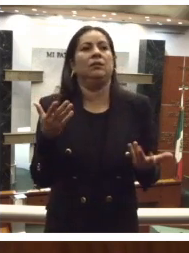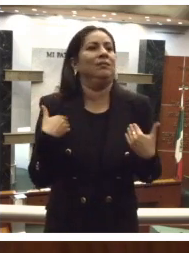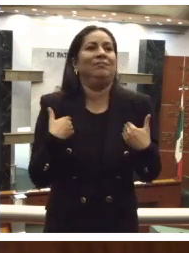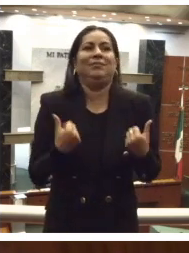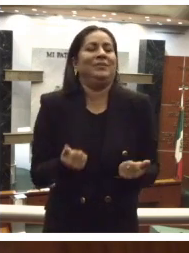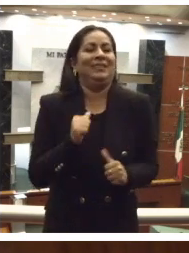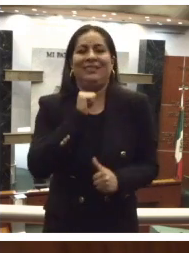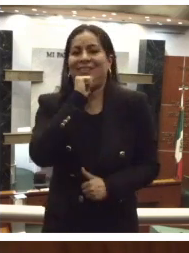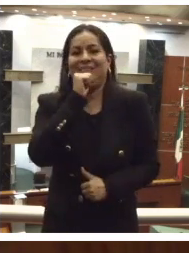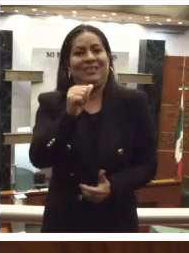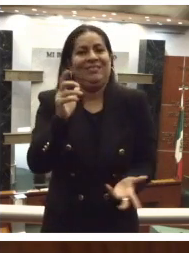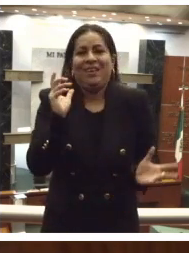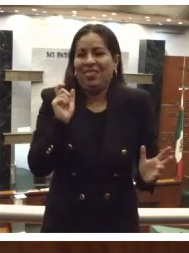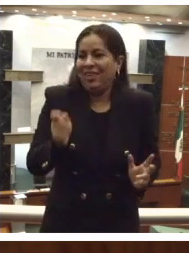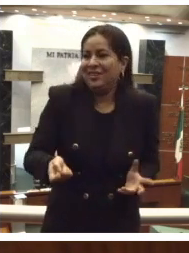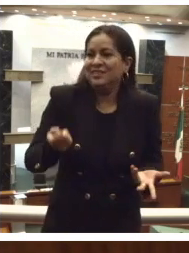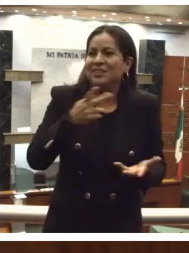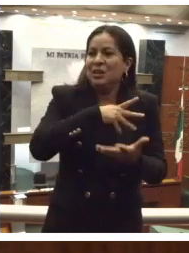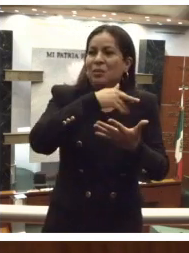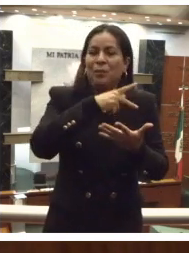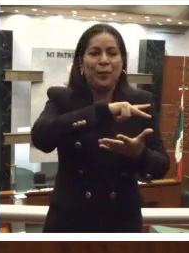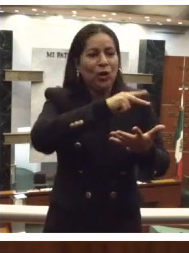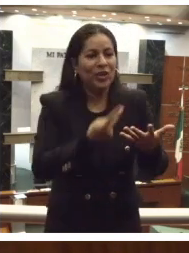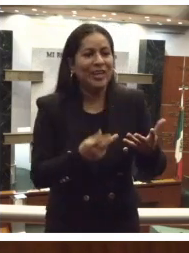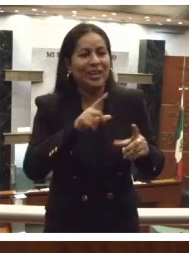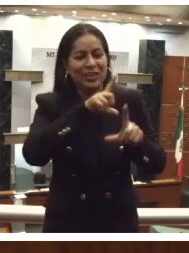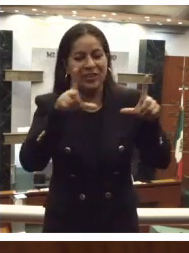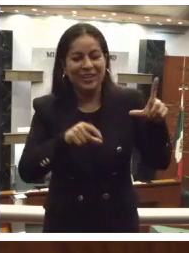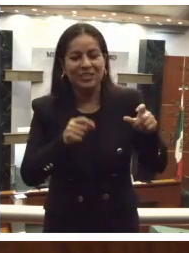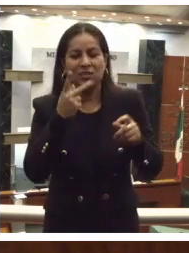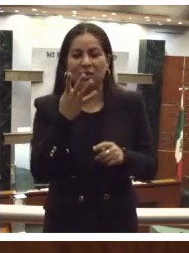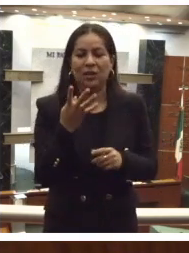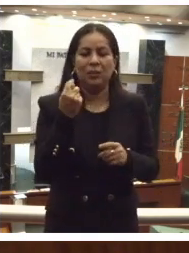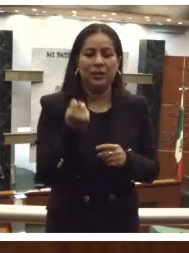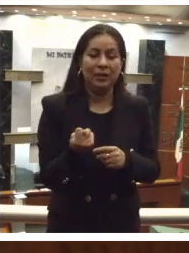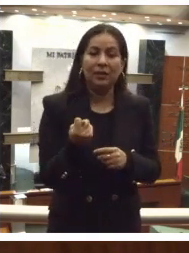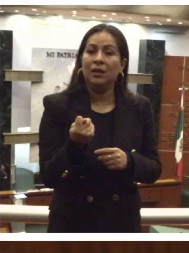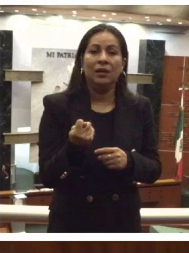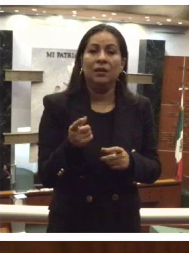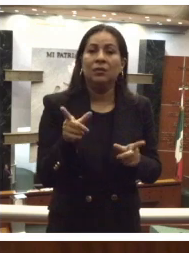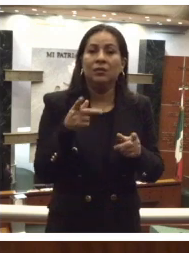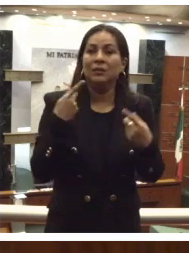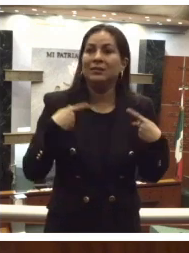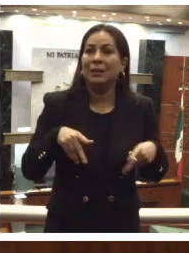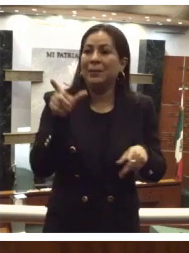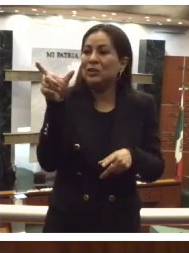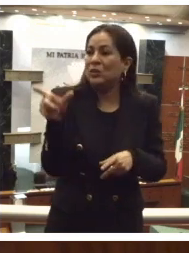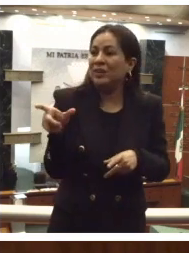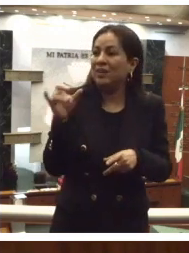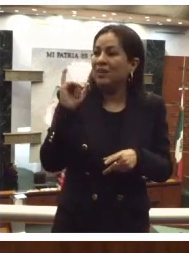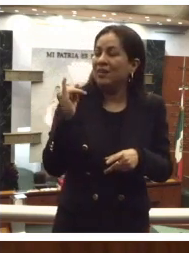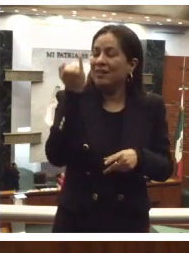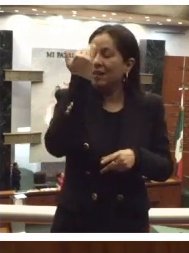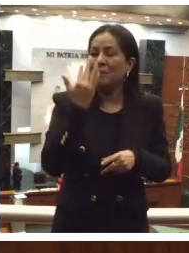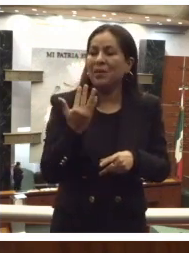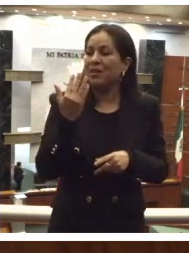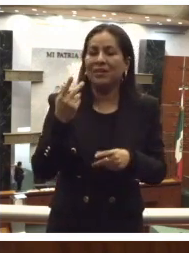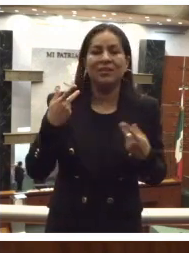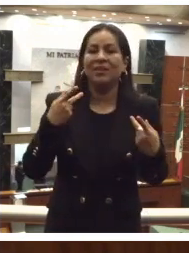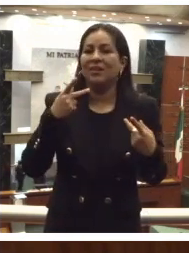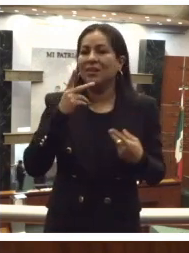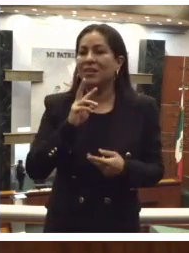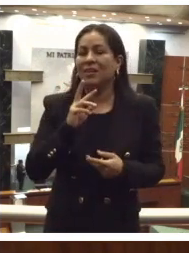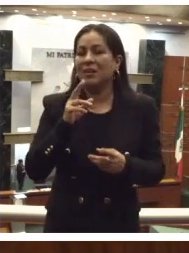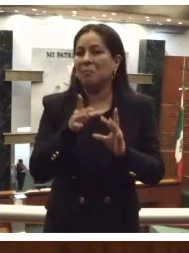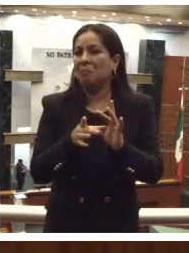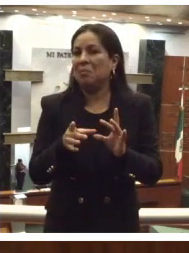entendido nada de lo que significa el proyecto de nación y de la Cuarta Transformación. No es un personaje del que estamos hablando, es el pueblo de